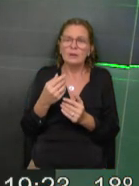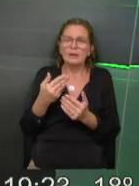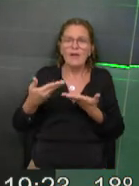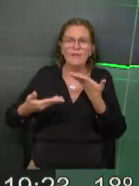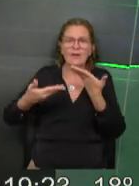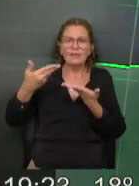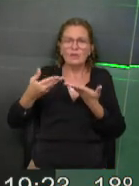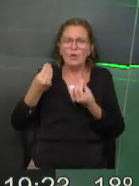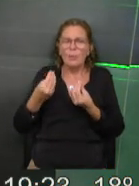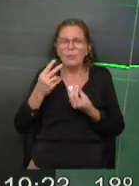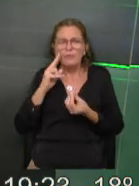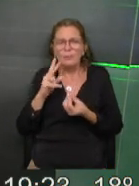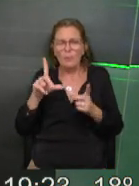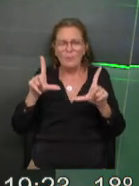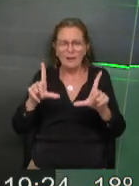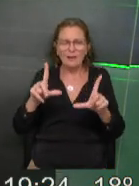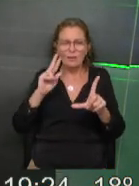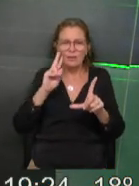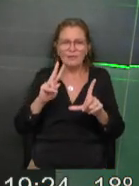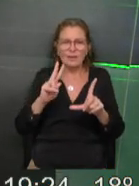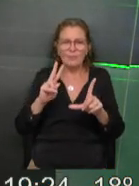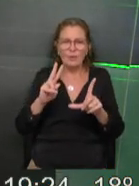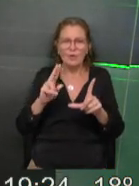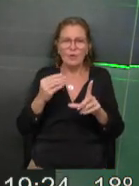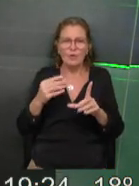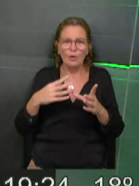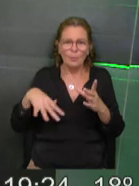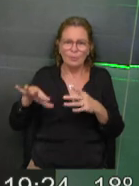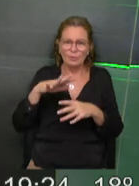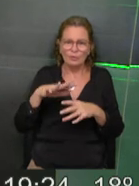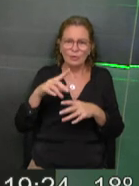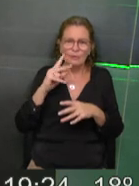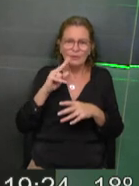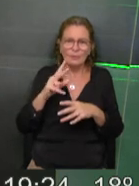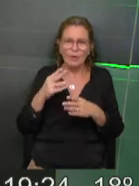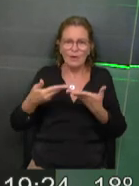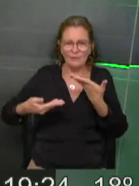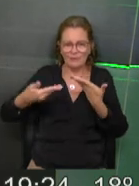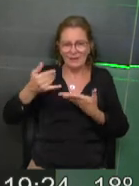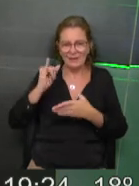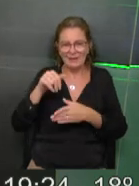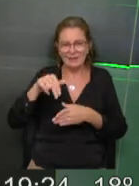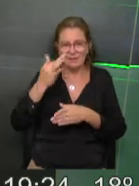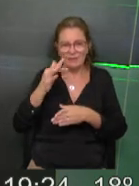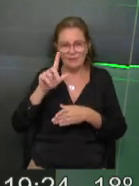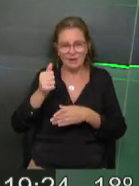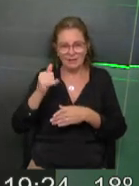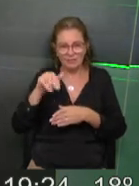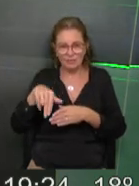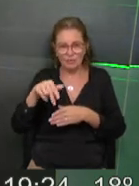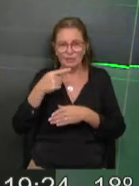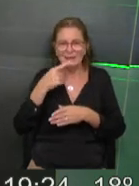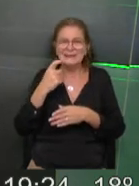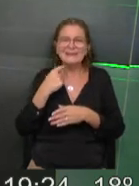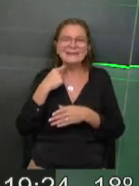inflación. Bien, esto vamos a la siguiente placa y lo que vemos es el contexto en el cual se tomó la decisión. La inflación, acá esto quedó un poco entreverado, pero la inflación sí. Es la